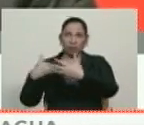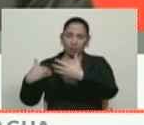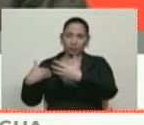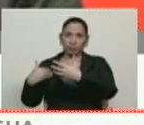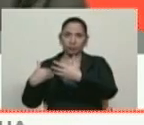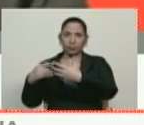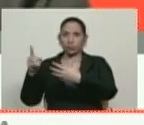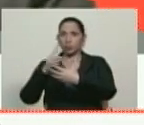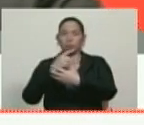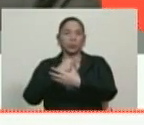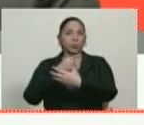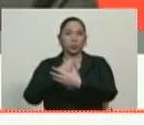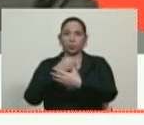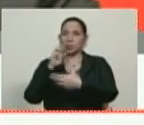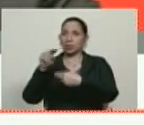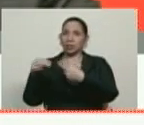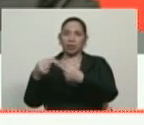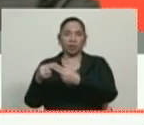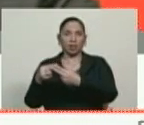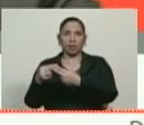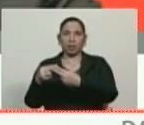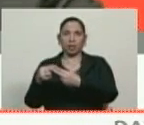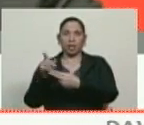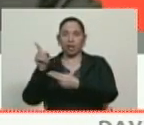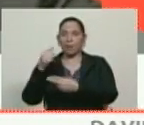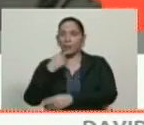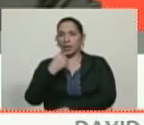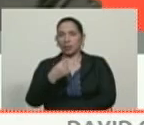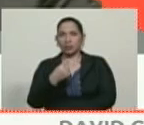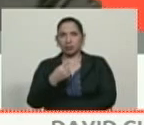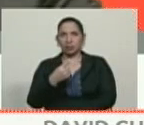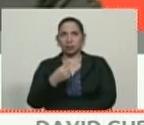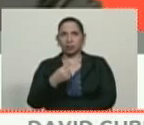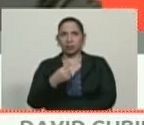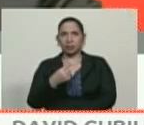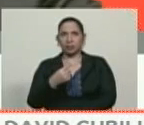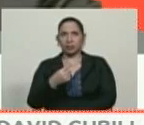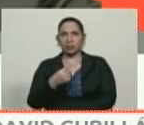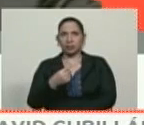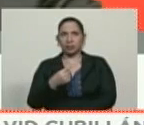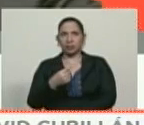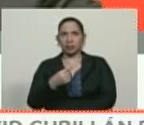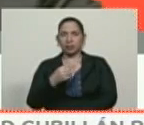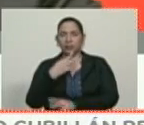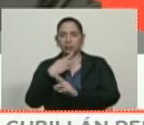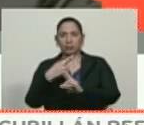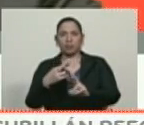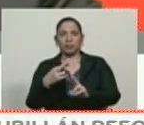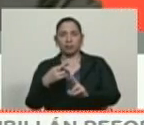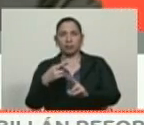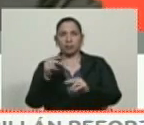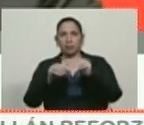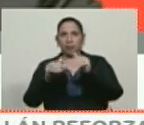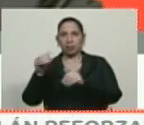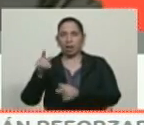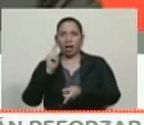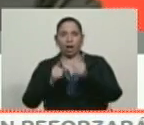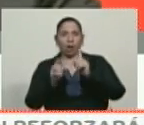no les gusten nadie, les van a decir que las elecciones, los resultados de las elecciones en algún